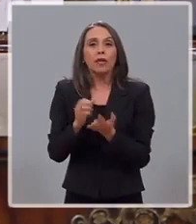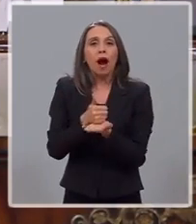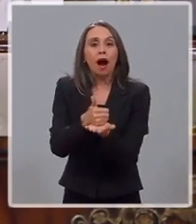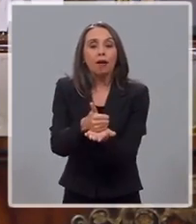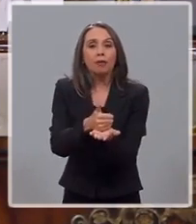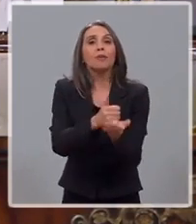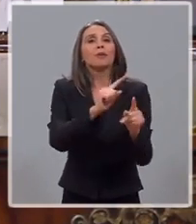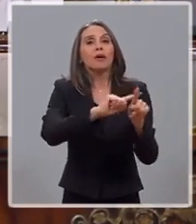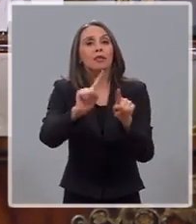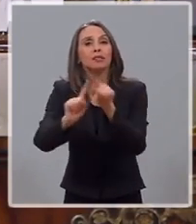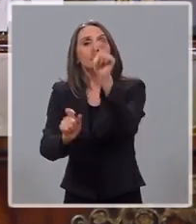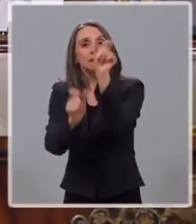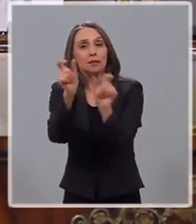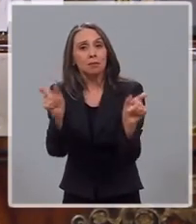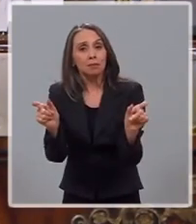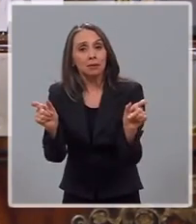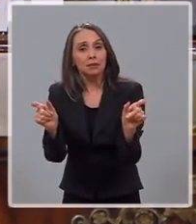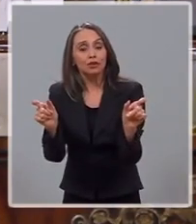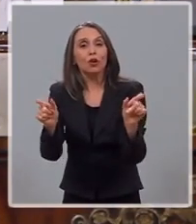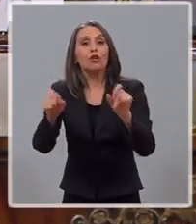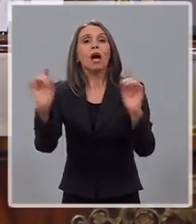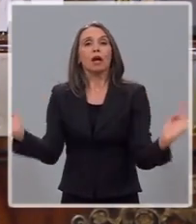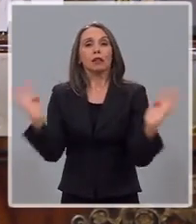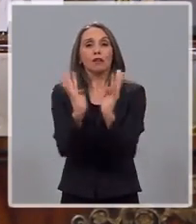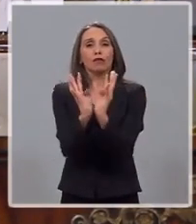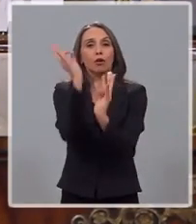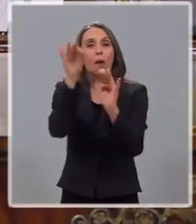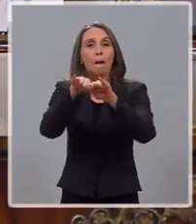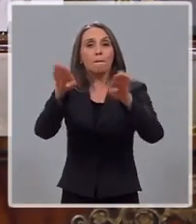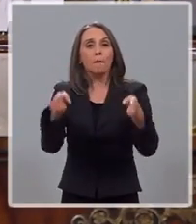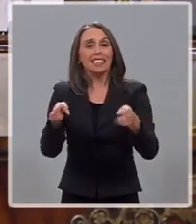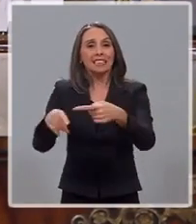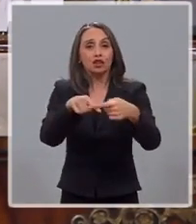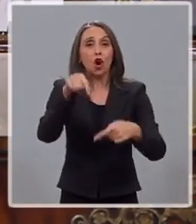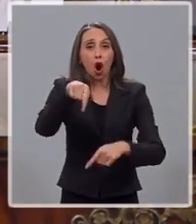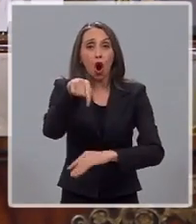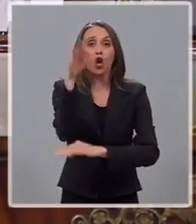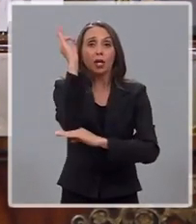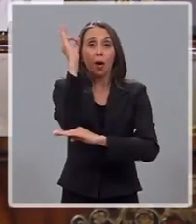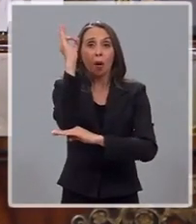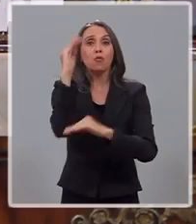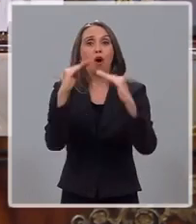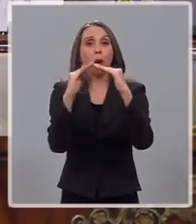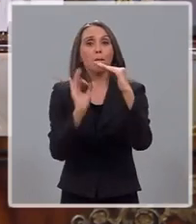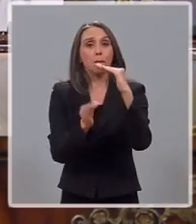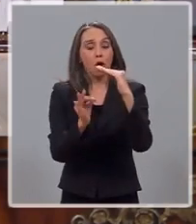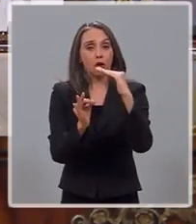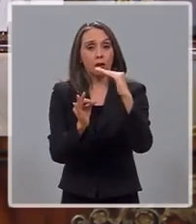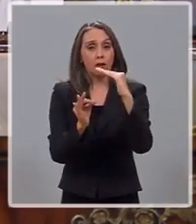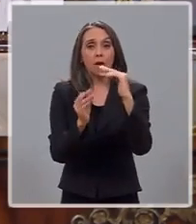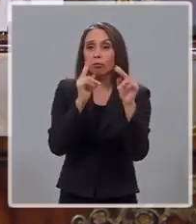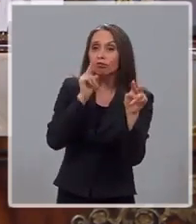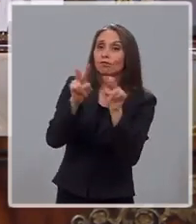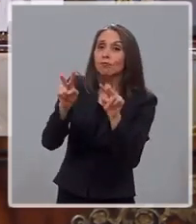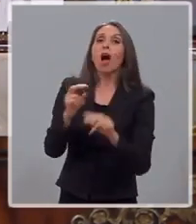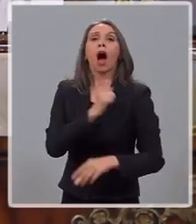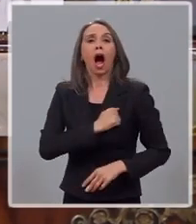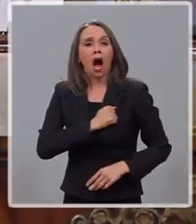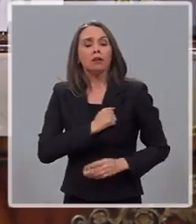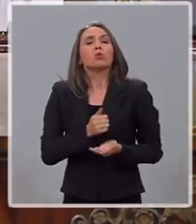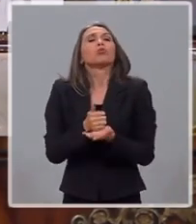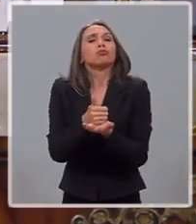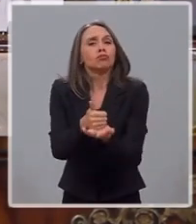mostraron distintos actores de la mesa social que se reunieron hoy en la moneda y también la actitud de